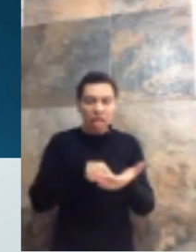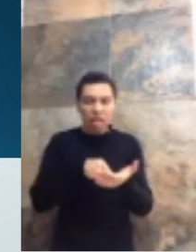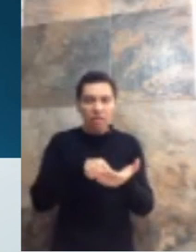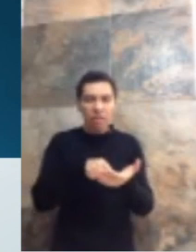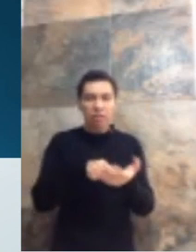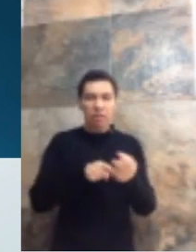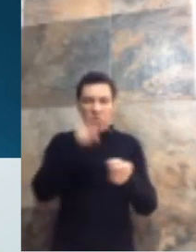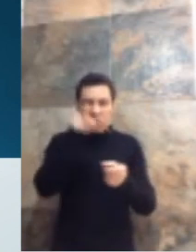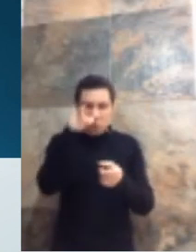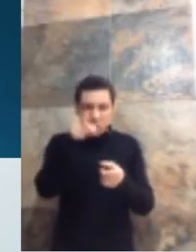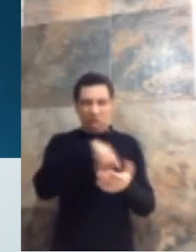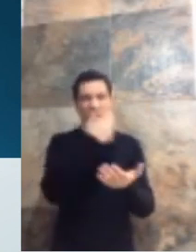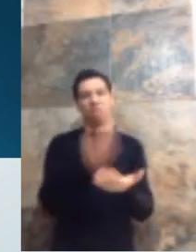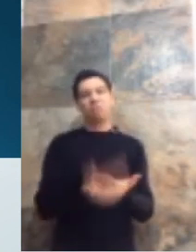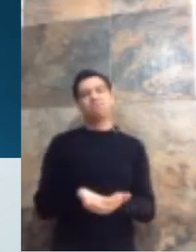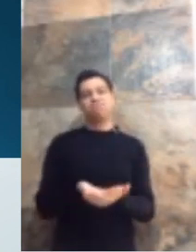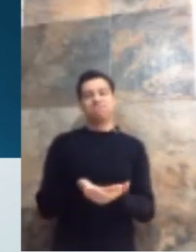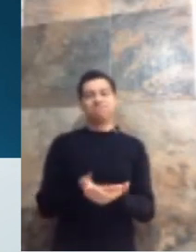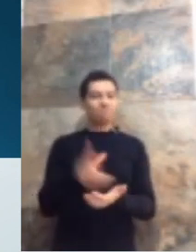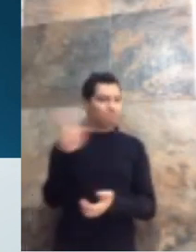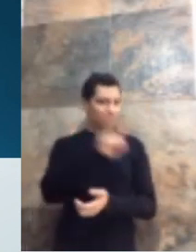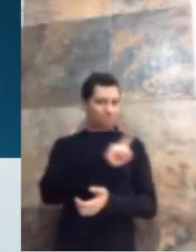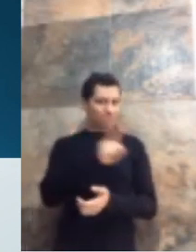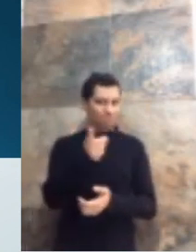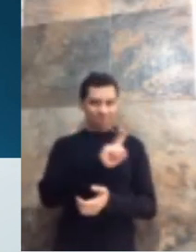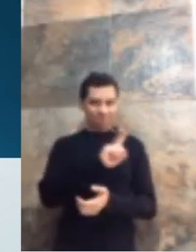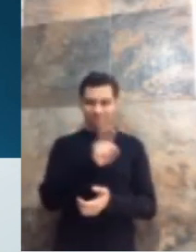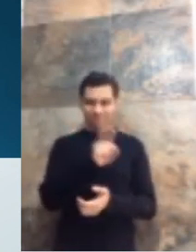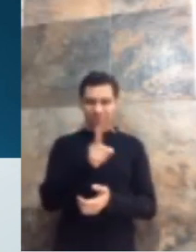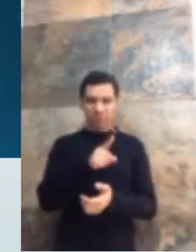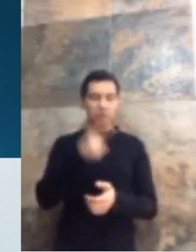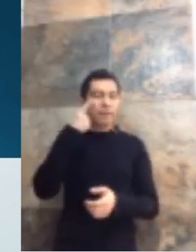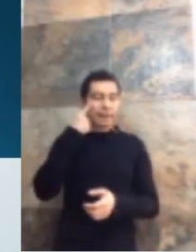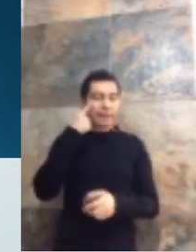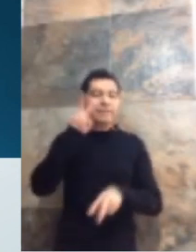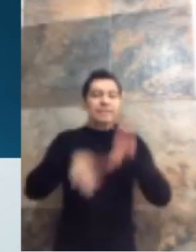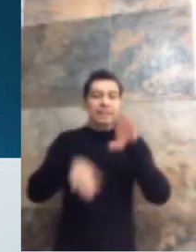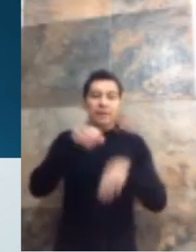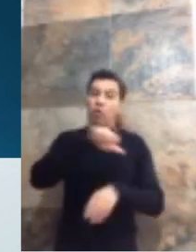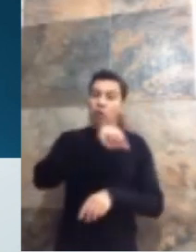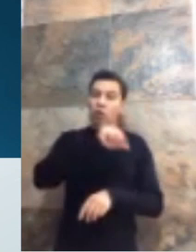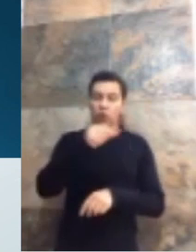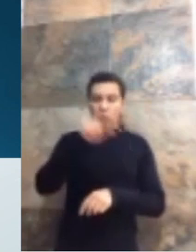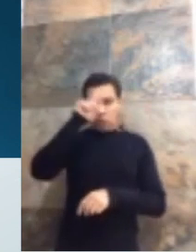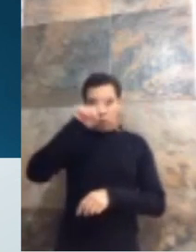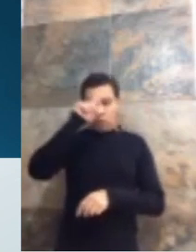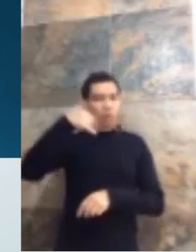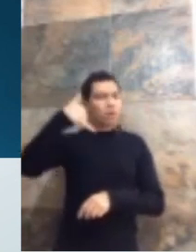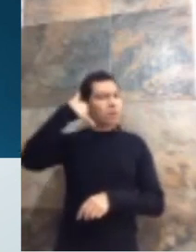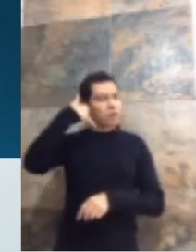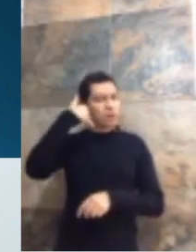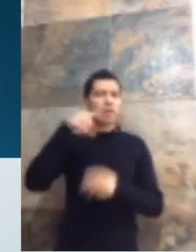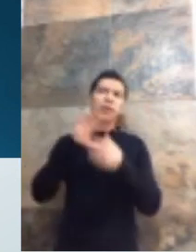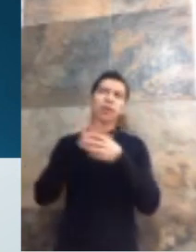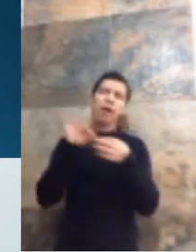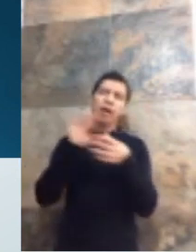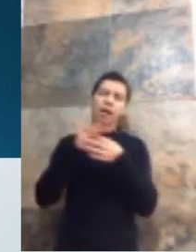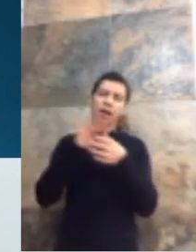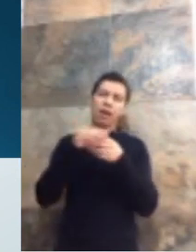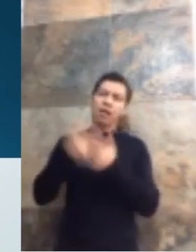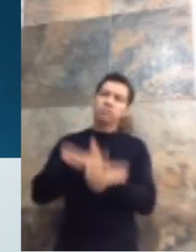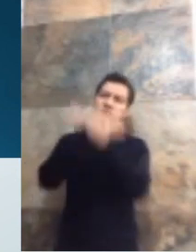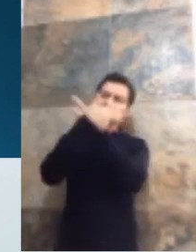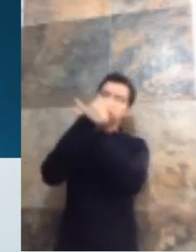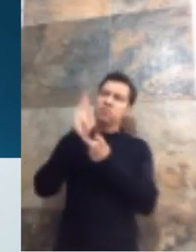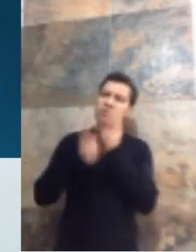entrenado. Cuando uno da consejos por teléfono, cuando uno intenta hacer algún procedimiento